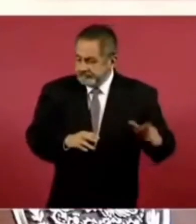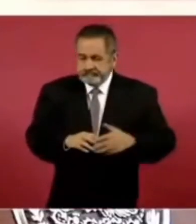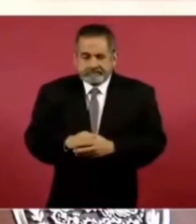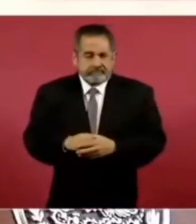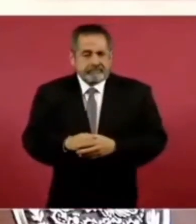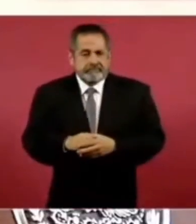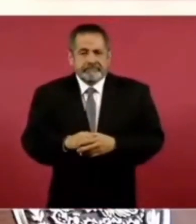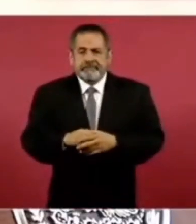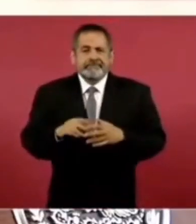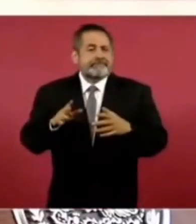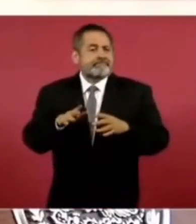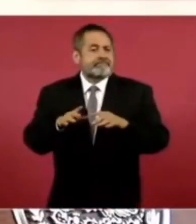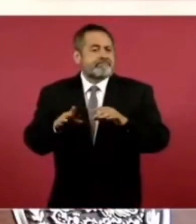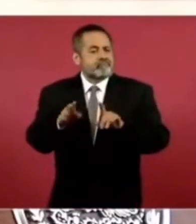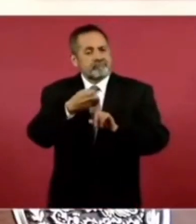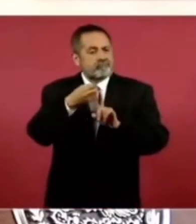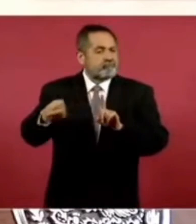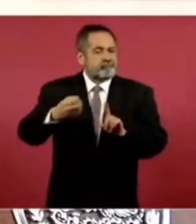inestabilidad,